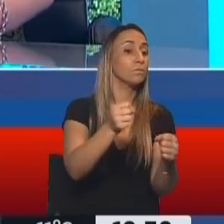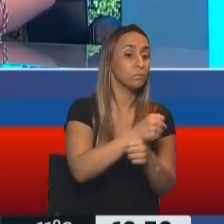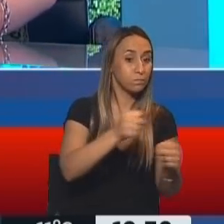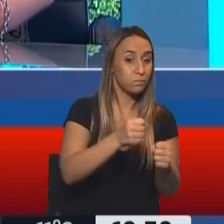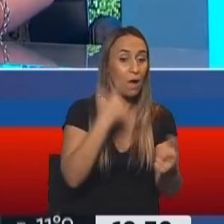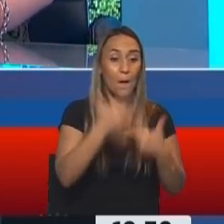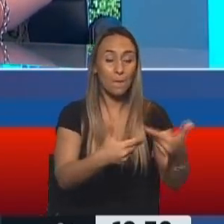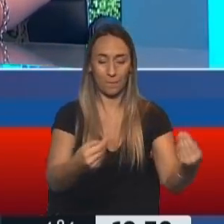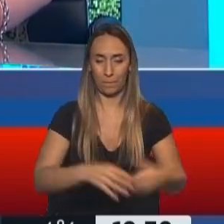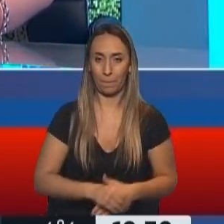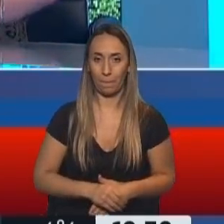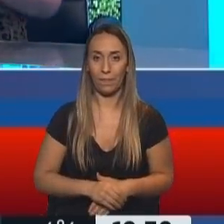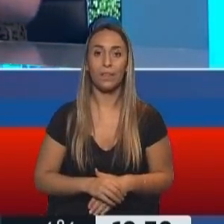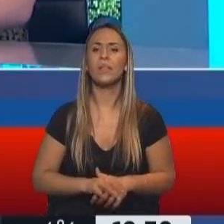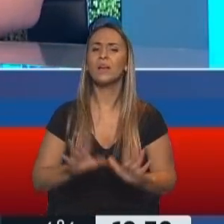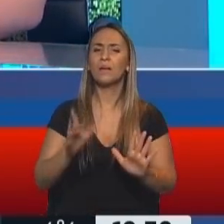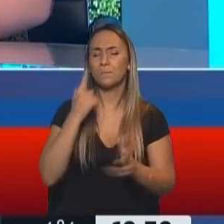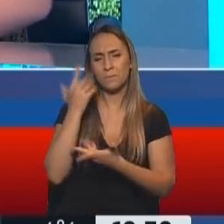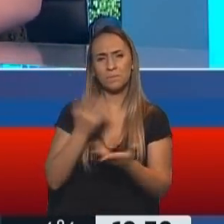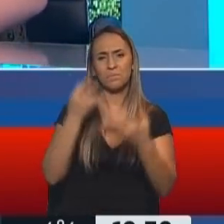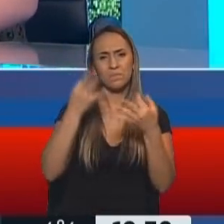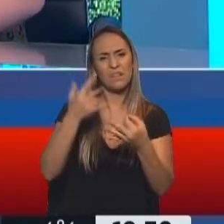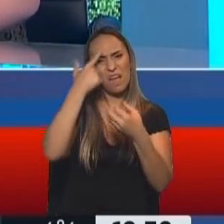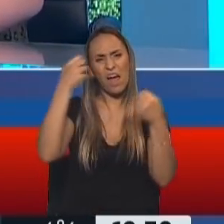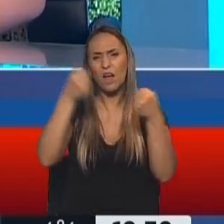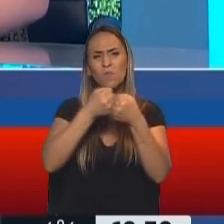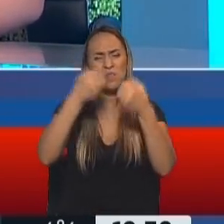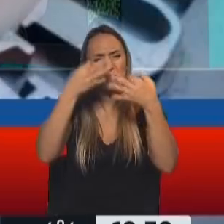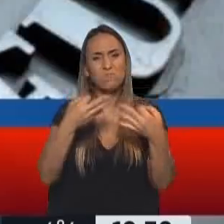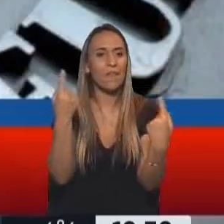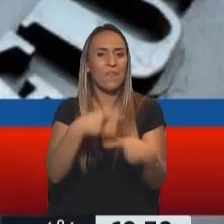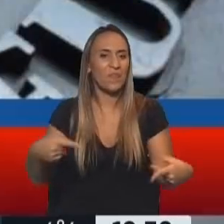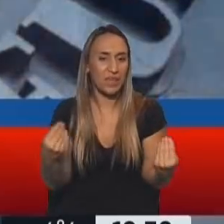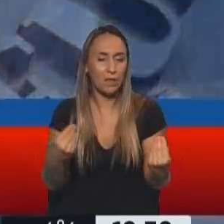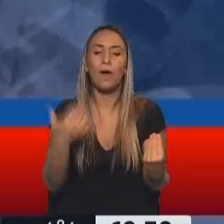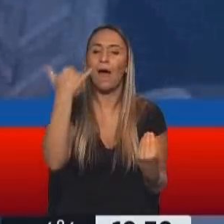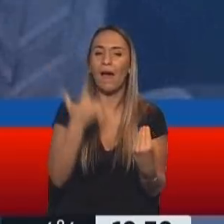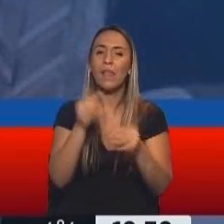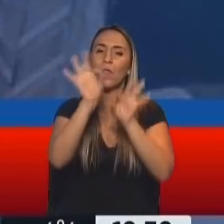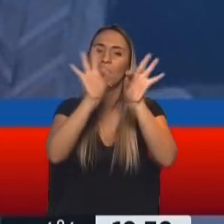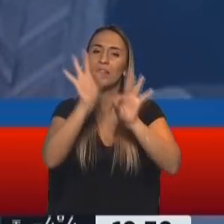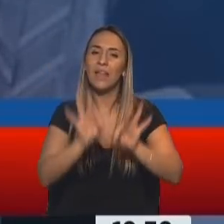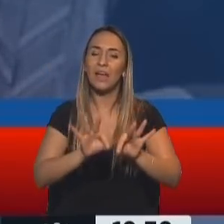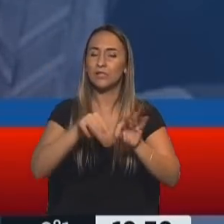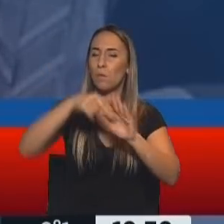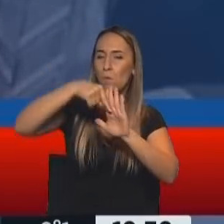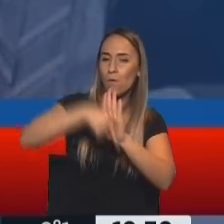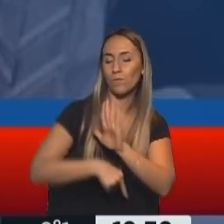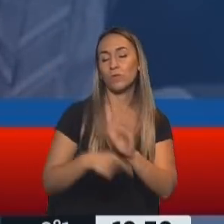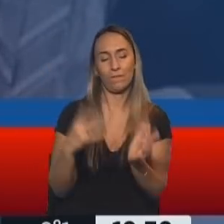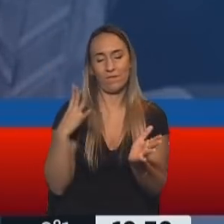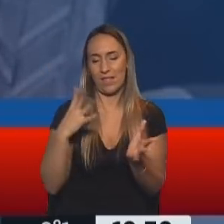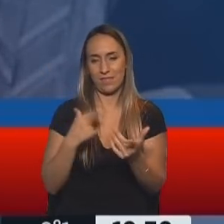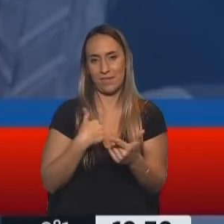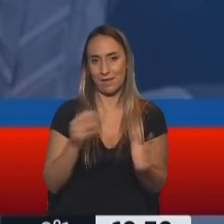querés, vamos a ver un poco de qué se trata este acuerdo, ¿no? Porque más allá de la letra chica, que todavía en detalle, por supuesto, que no la tenemos,